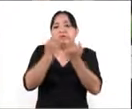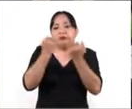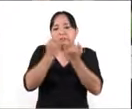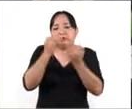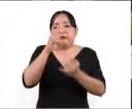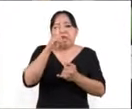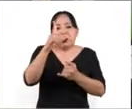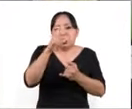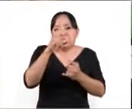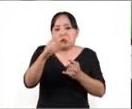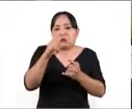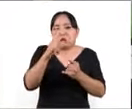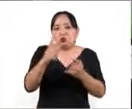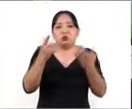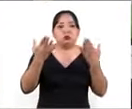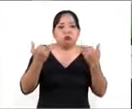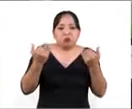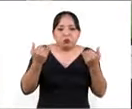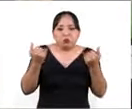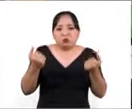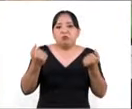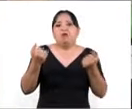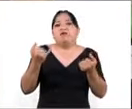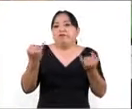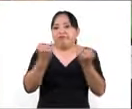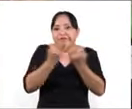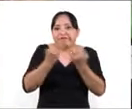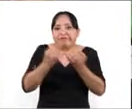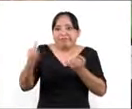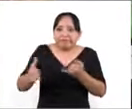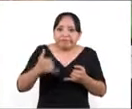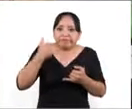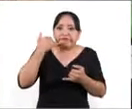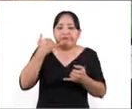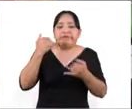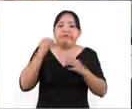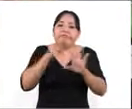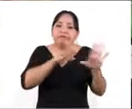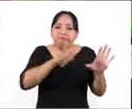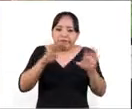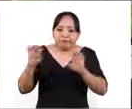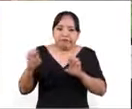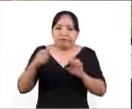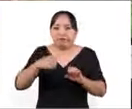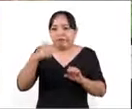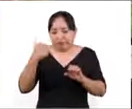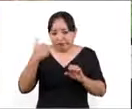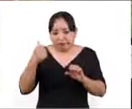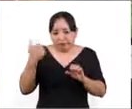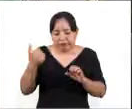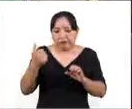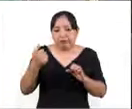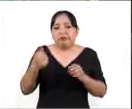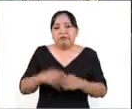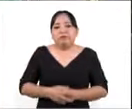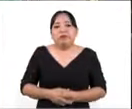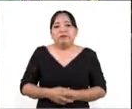es la segunda más común. Entonces, como comenta la jefa de gobierno, afortunadamente hasta el momento saldo blanco.